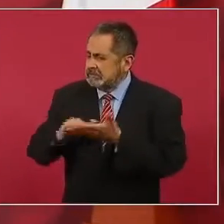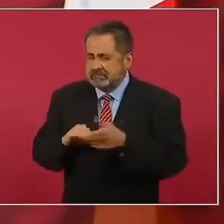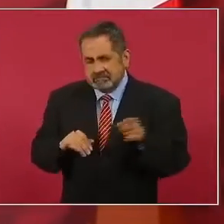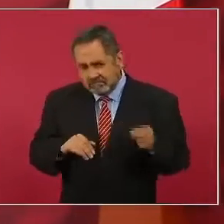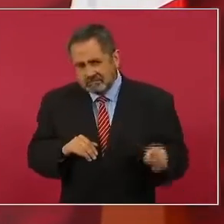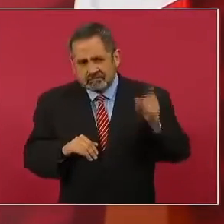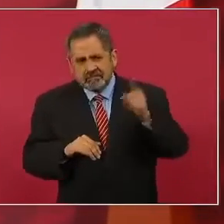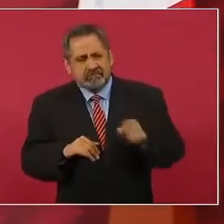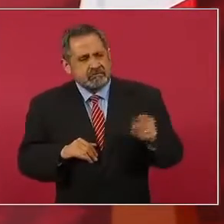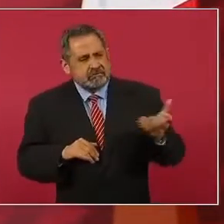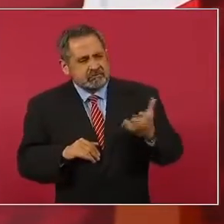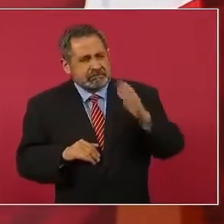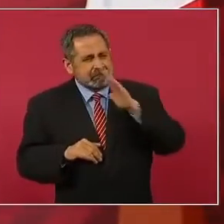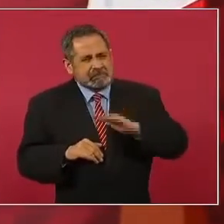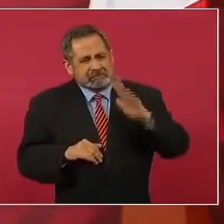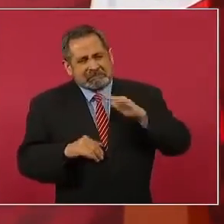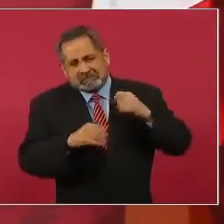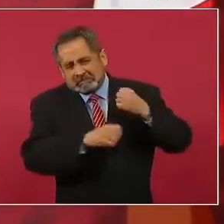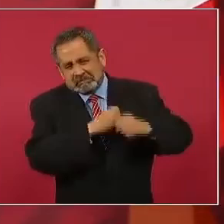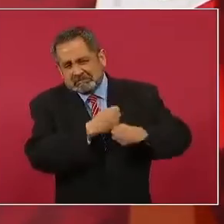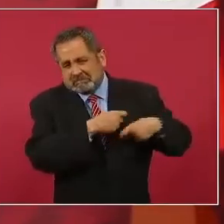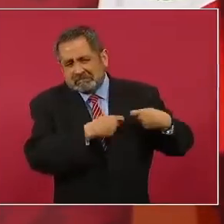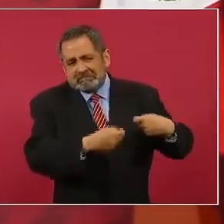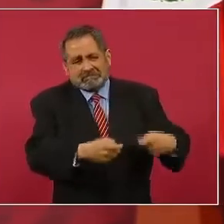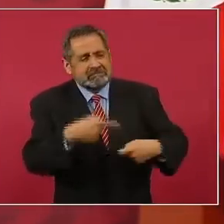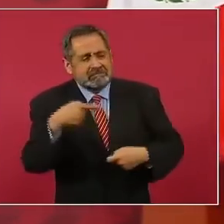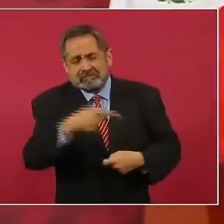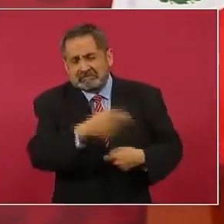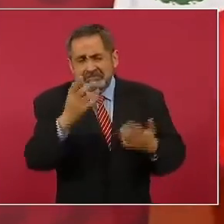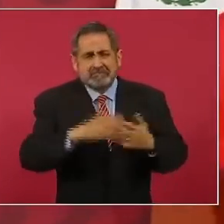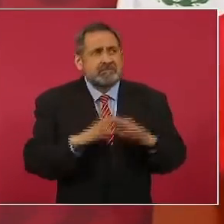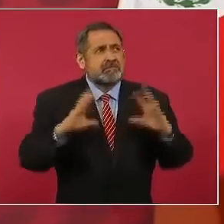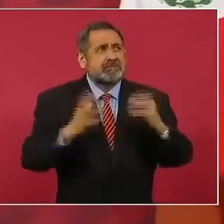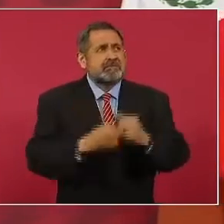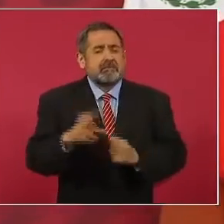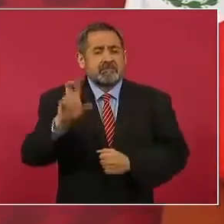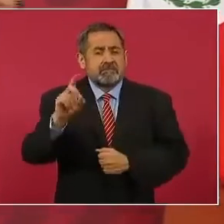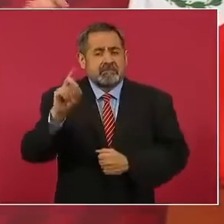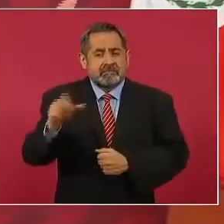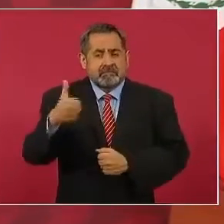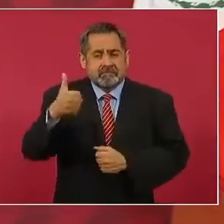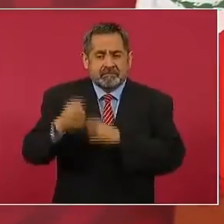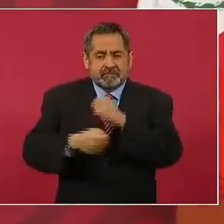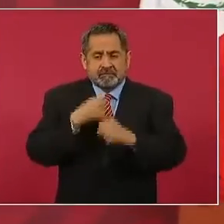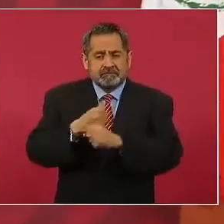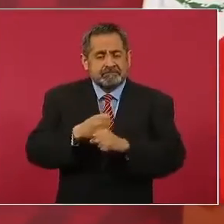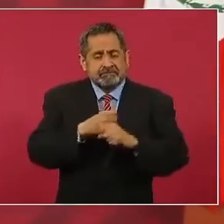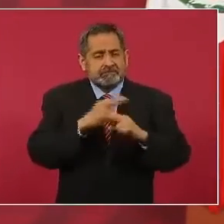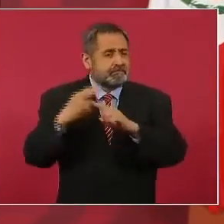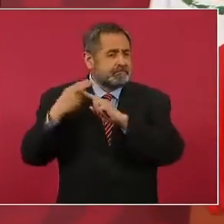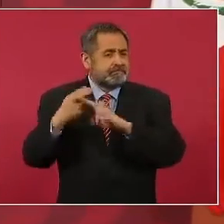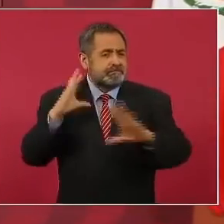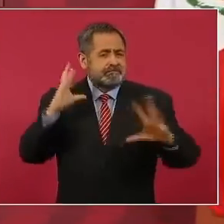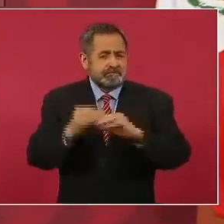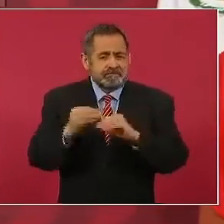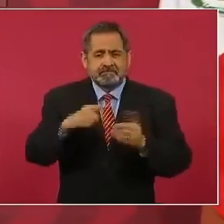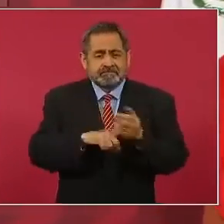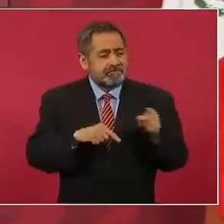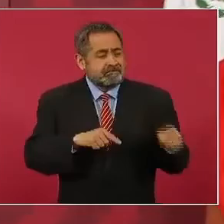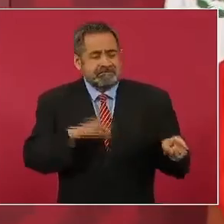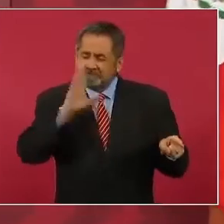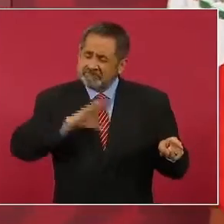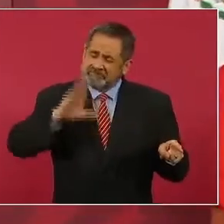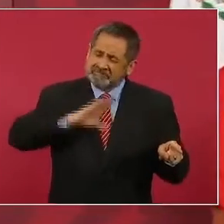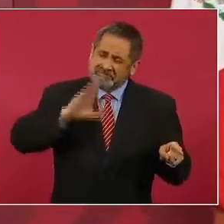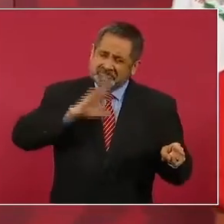por lo que hicieron en estos 36 años de predominio de política neoliberal,